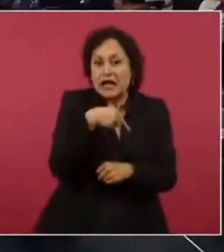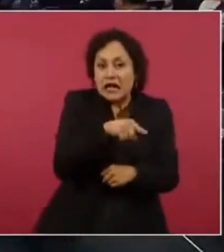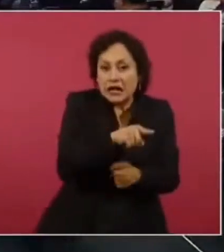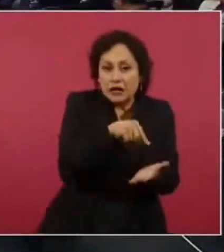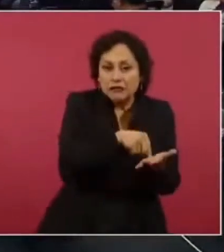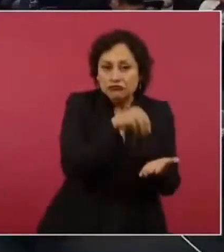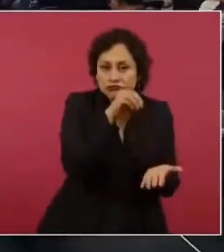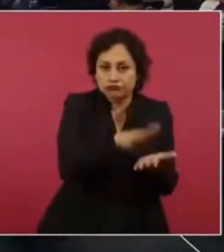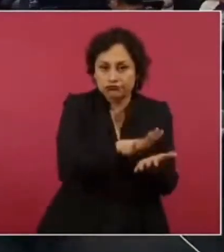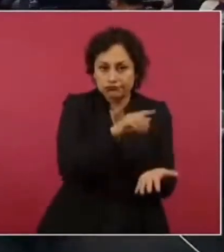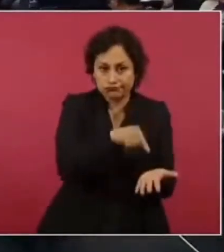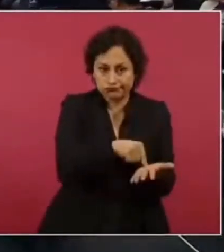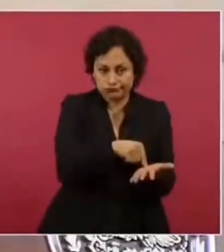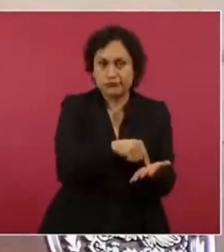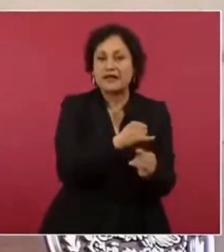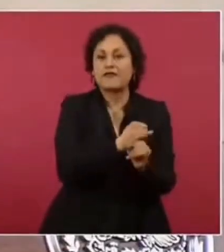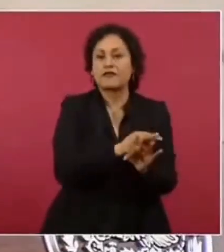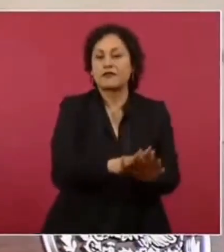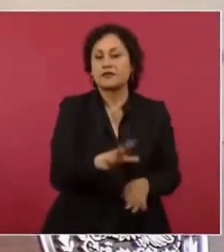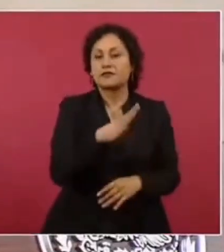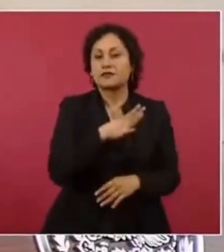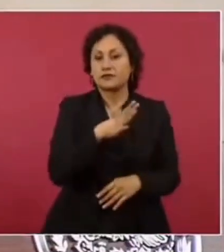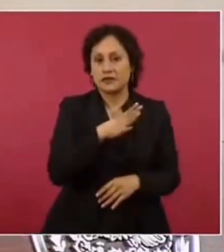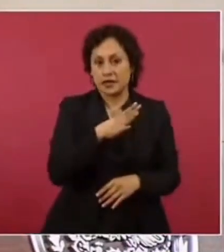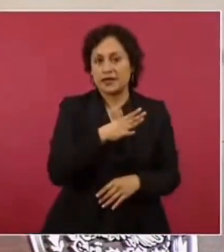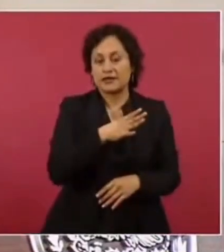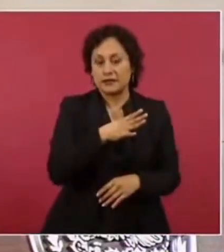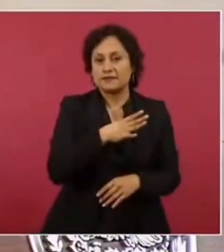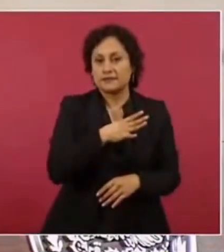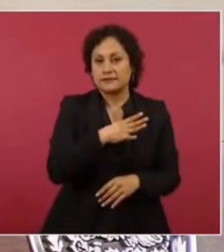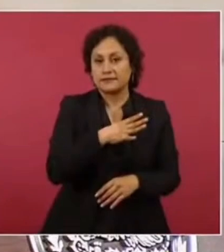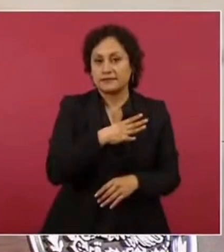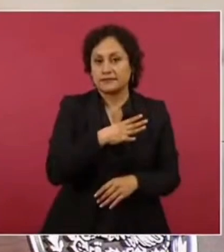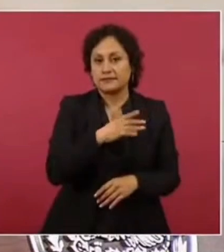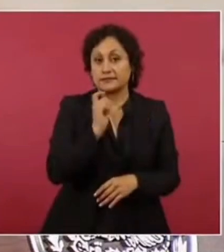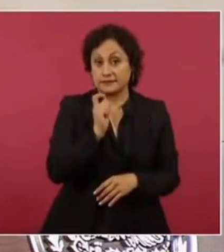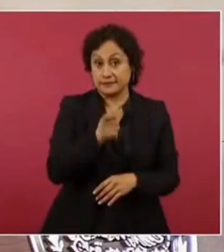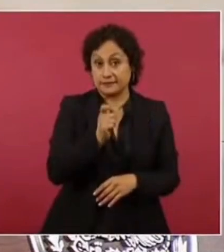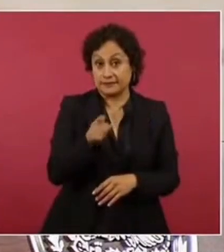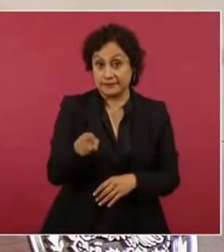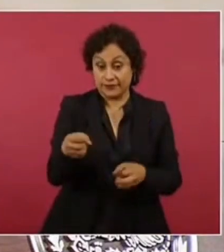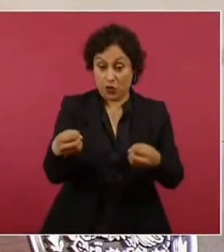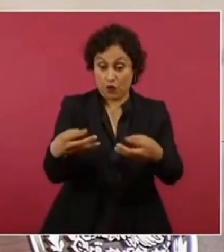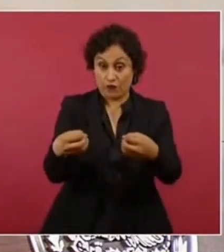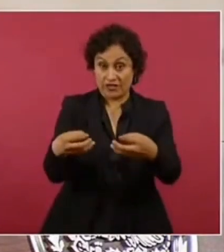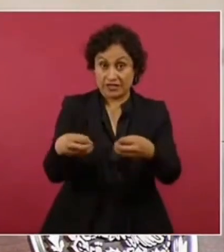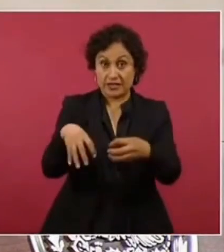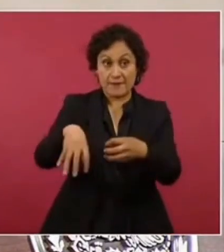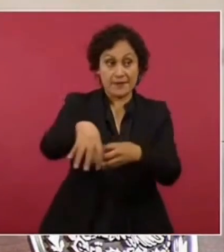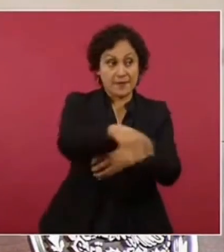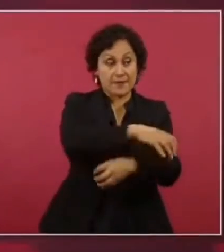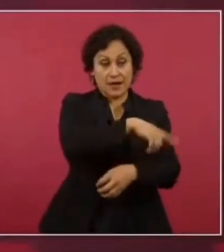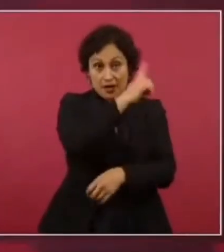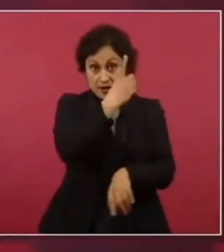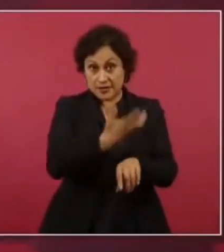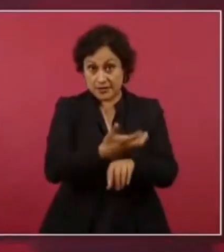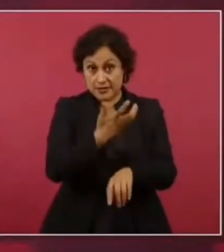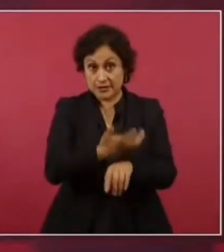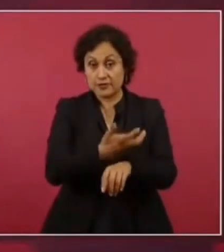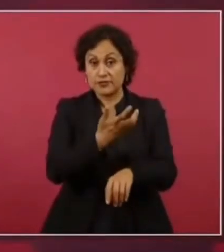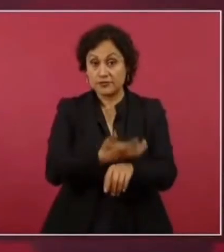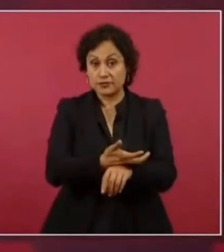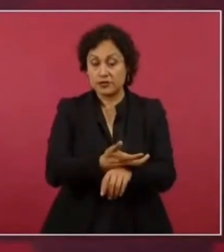informa de que requieren esas agencias una